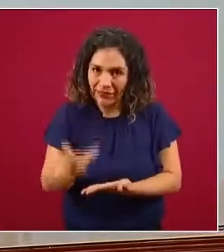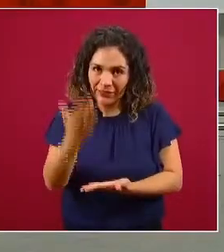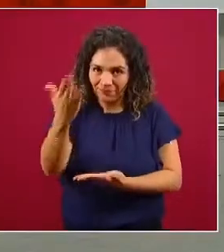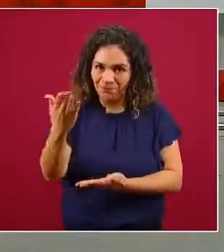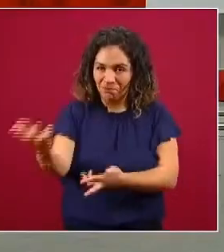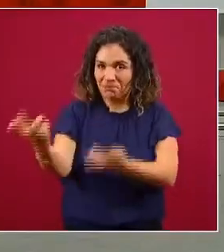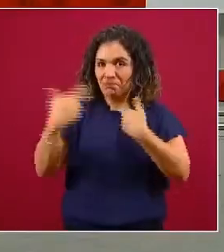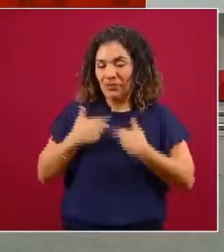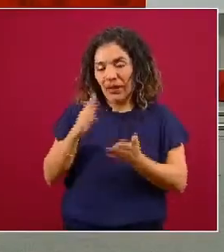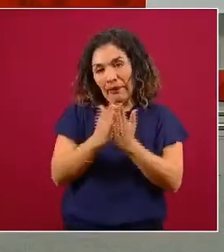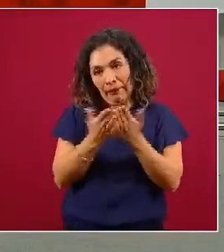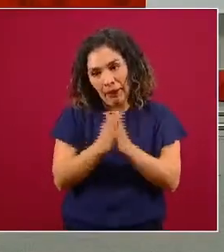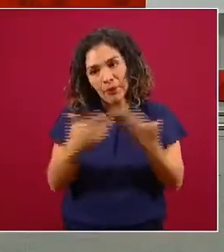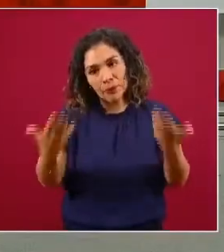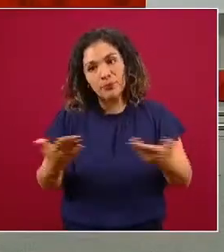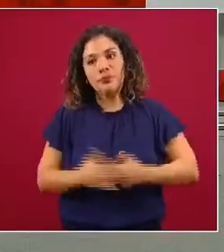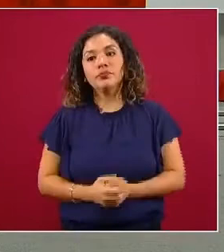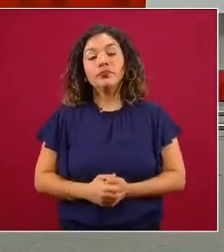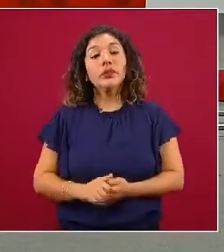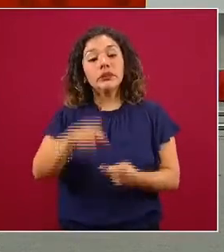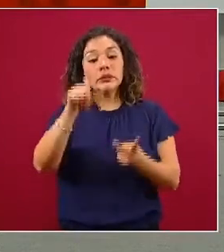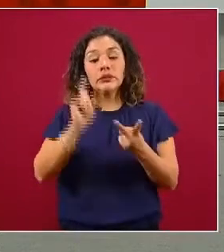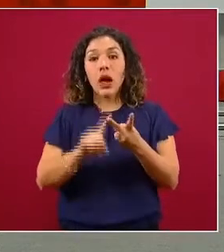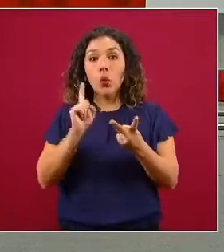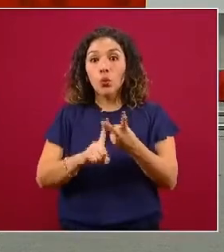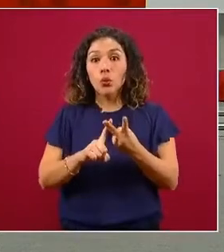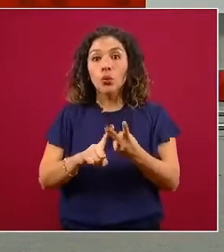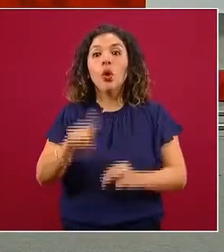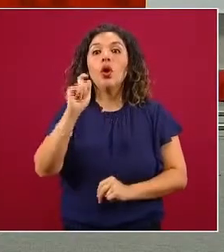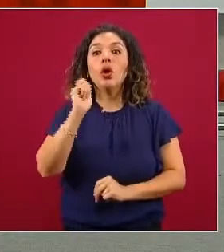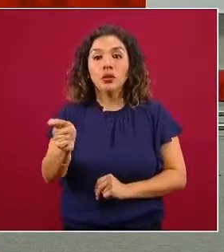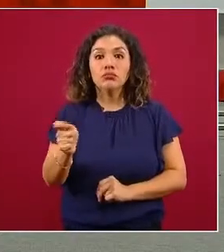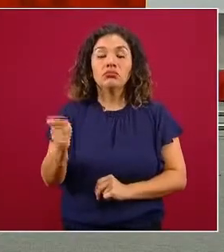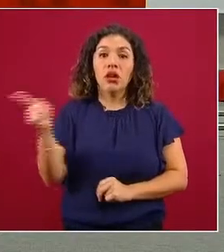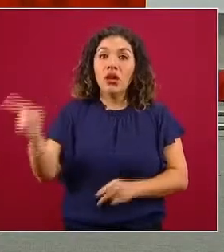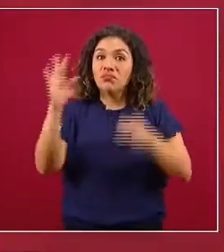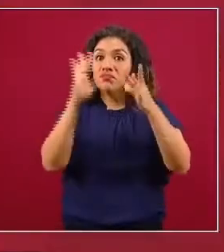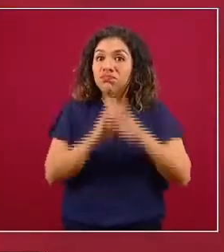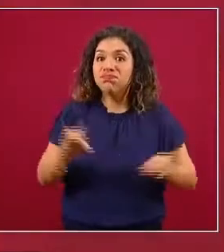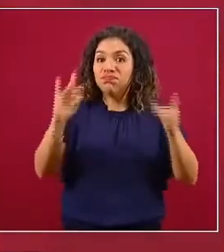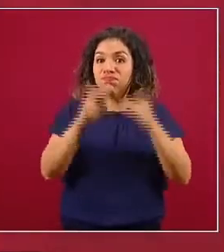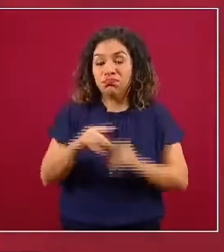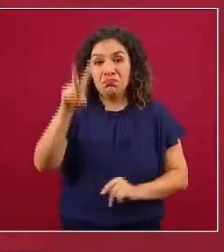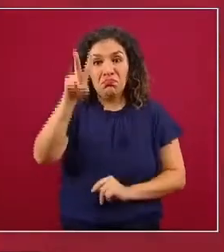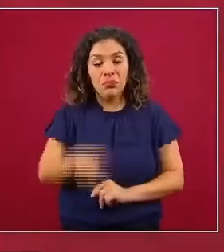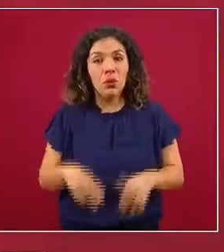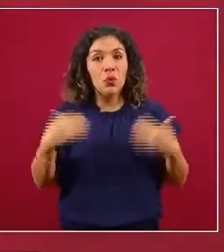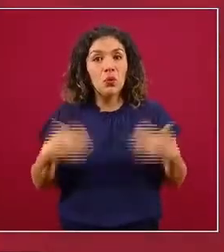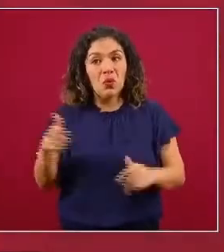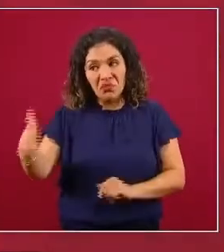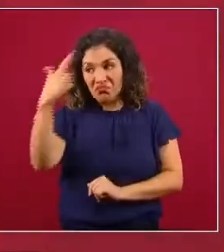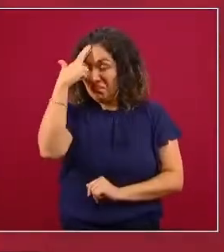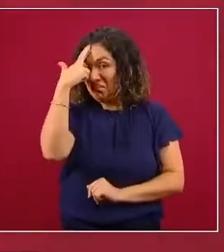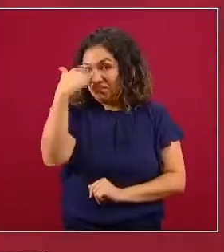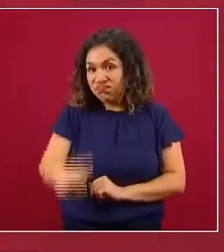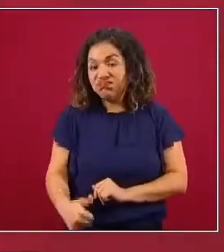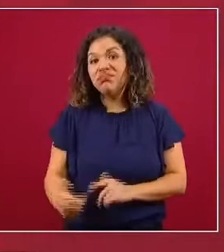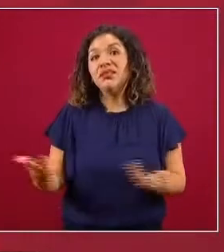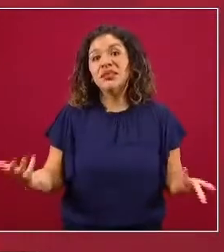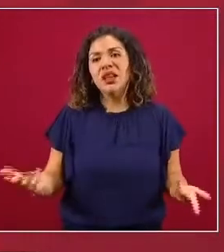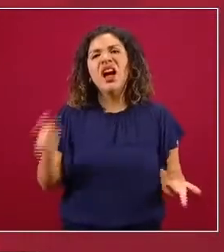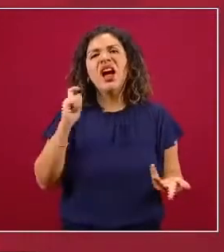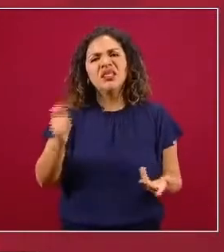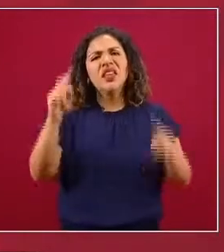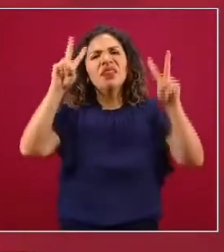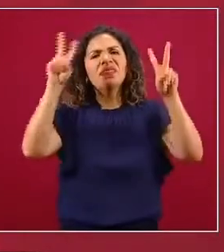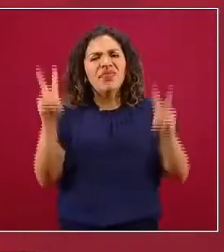este gesto tan amable. Pero lo otro es que nos hace una aclaración en la que indiscutiblemente tiene toda la razón, sobre un